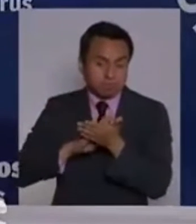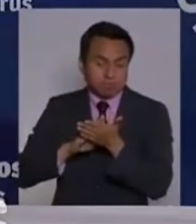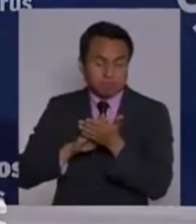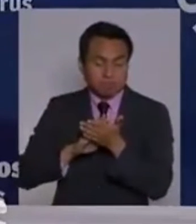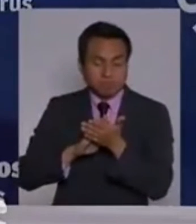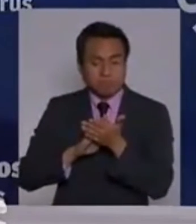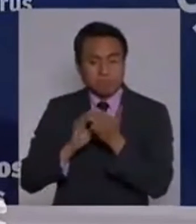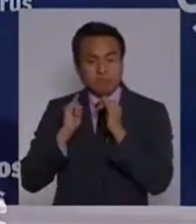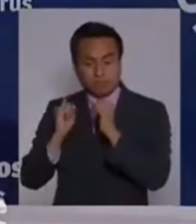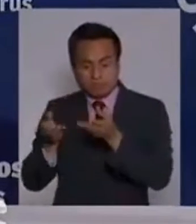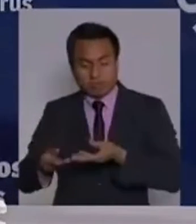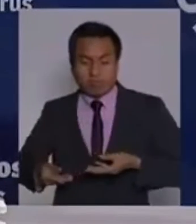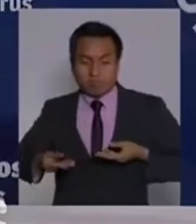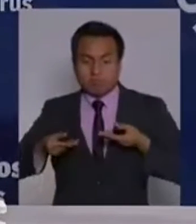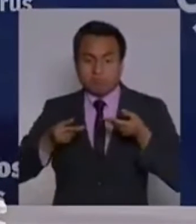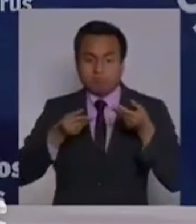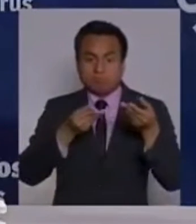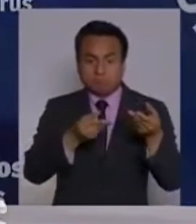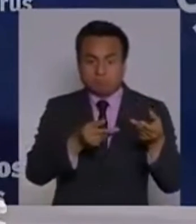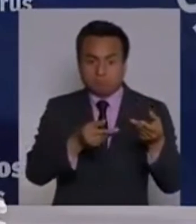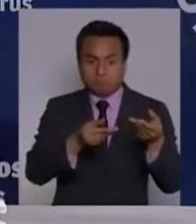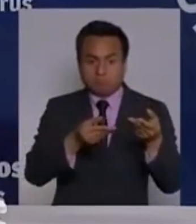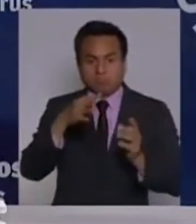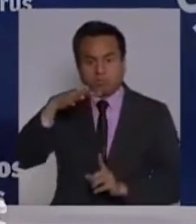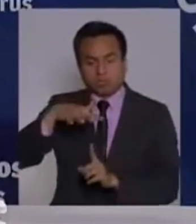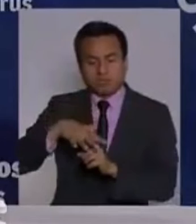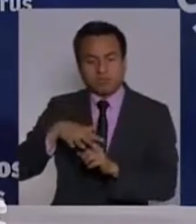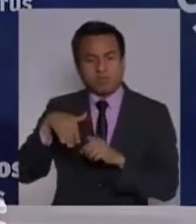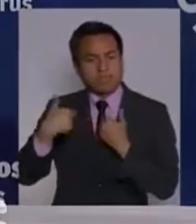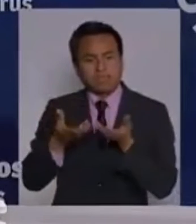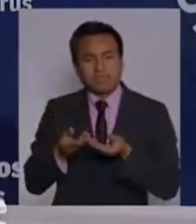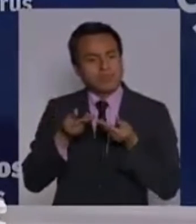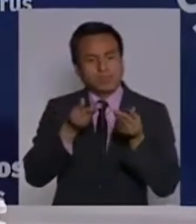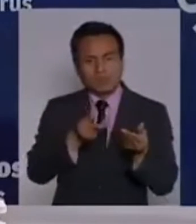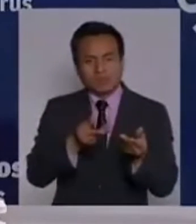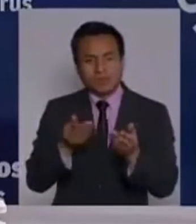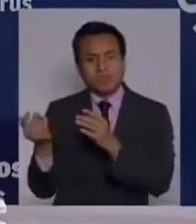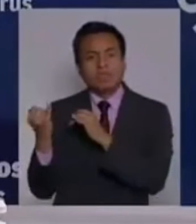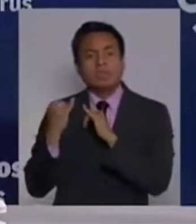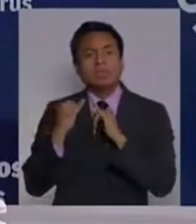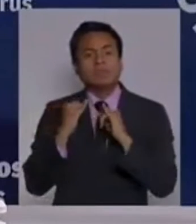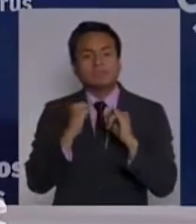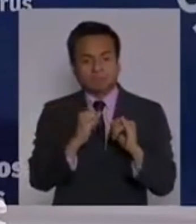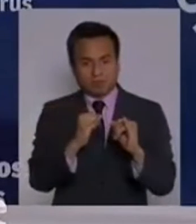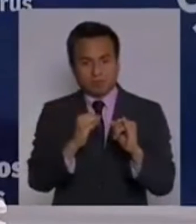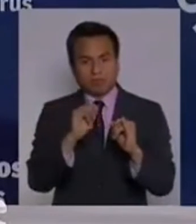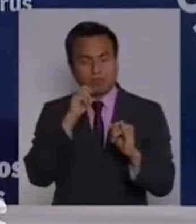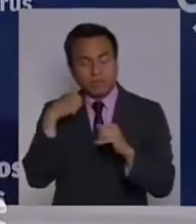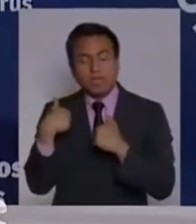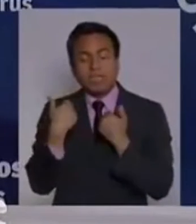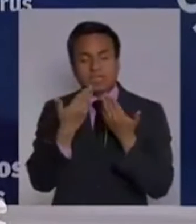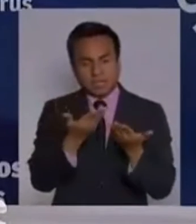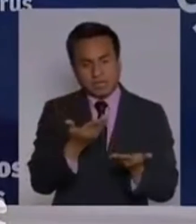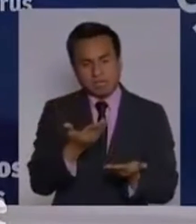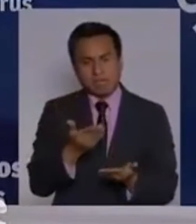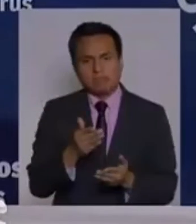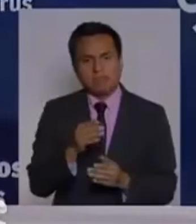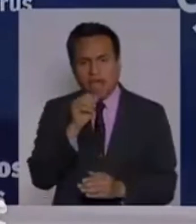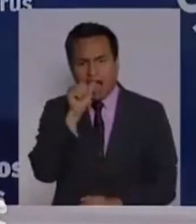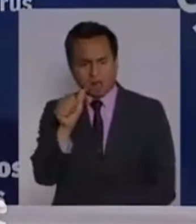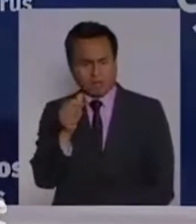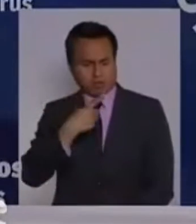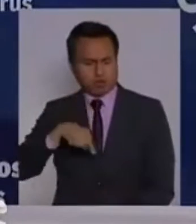que entreguemos información que originalmente no se entregó esa información será entregada jamás